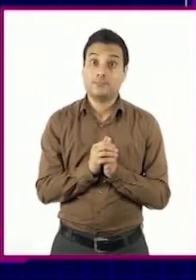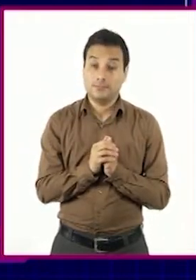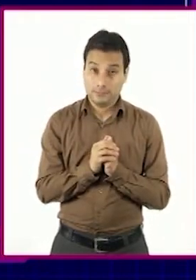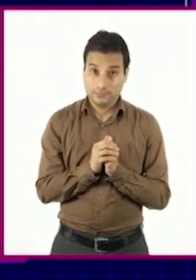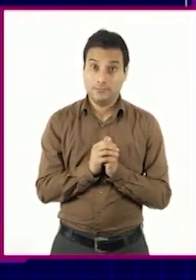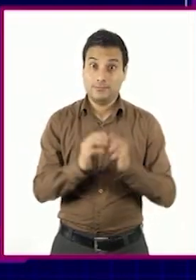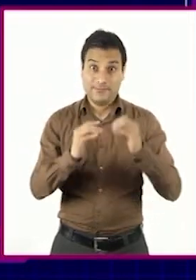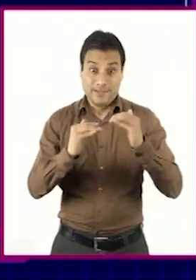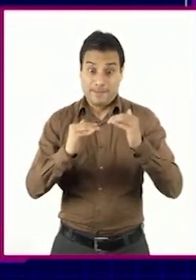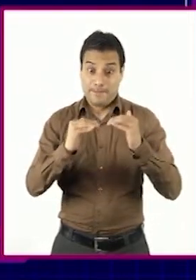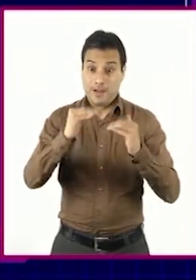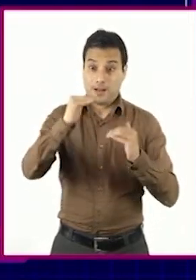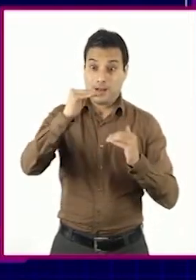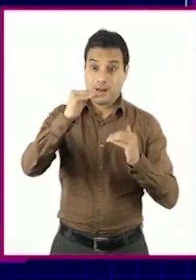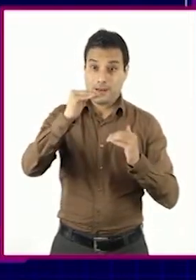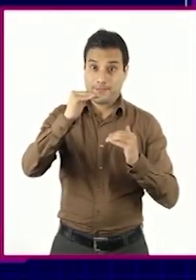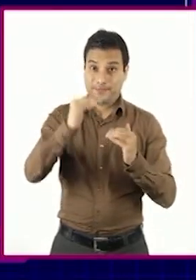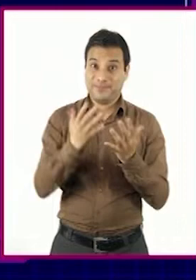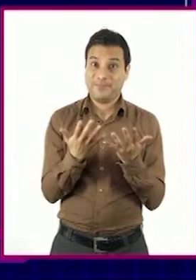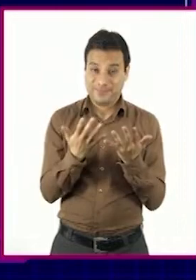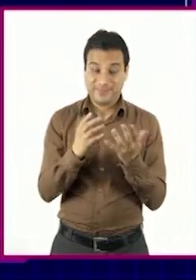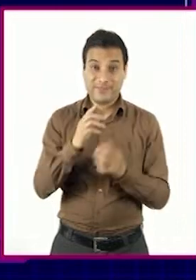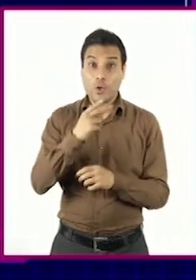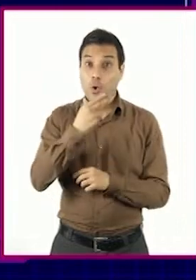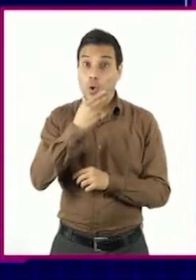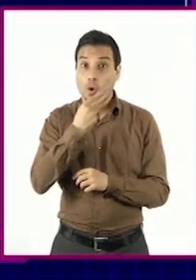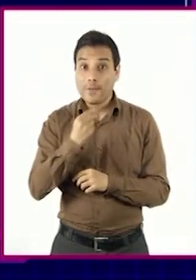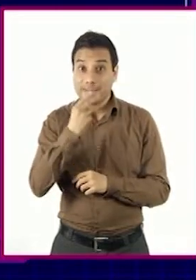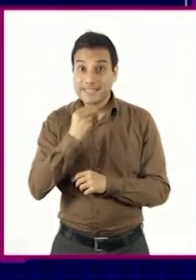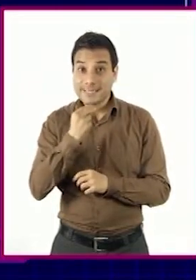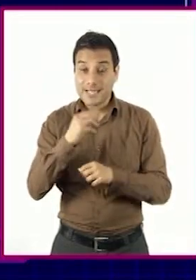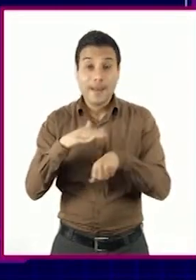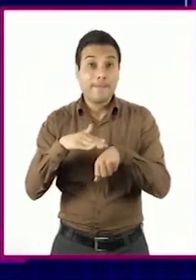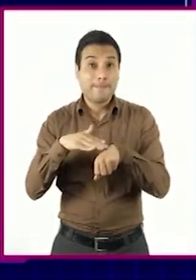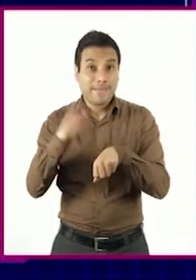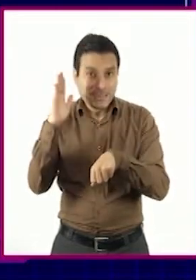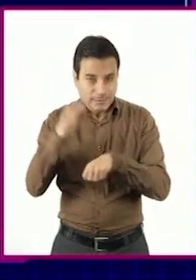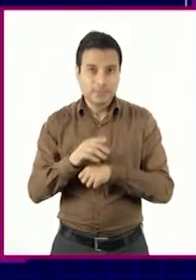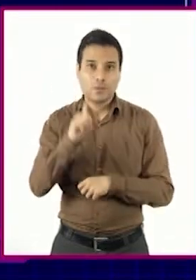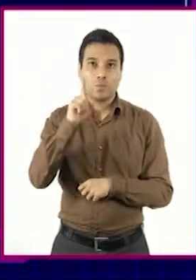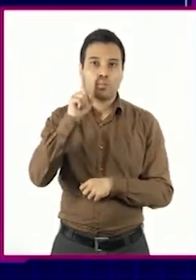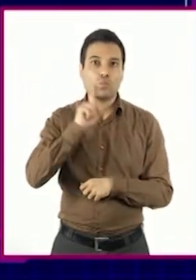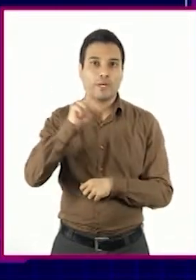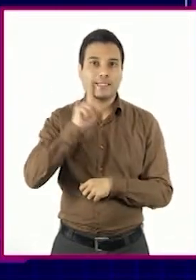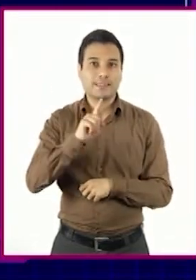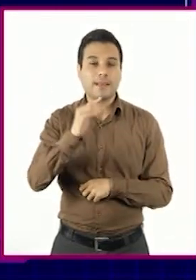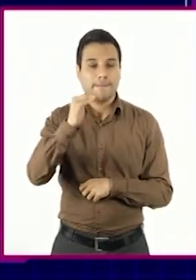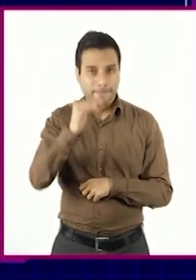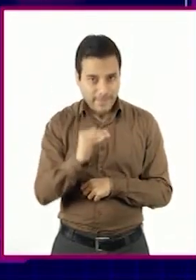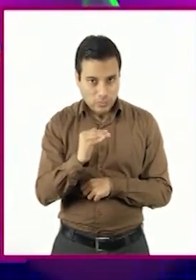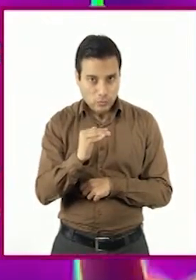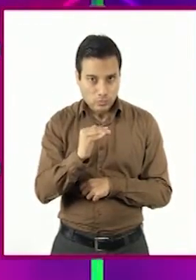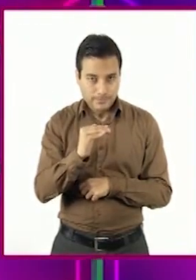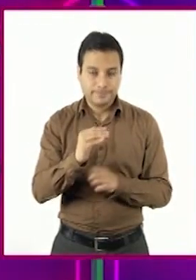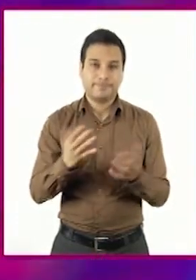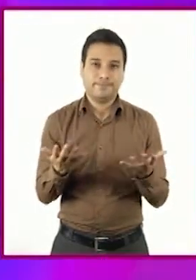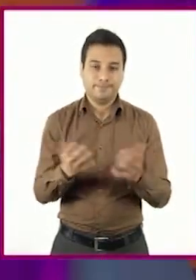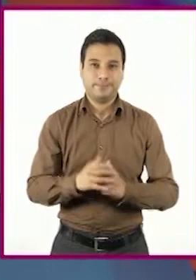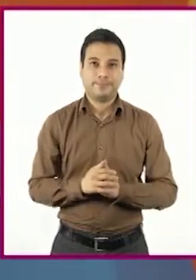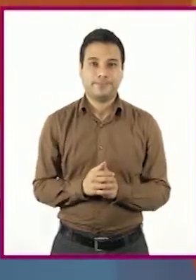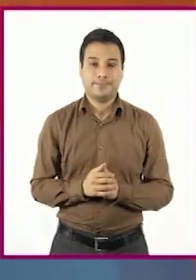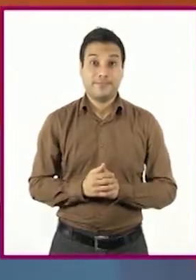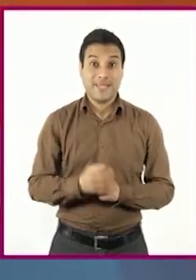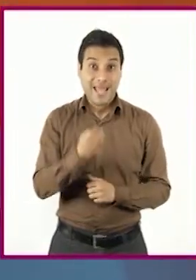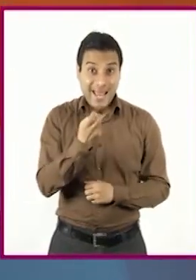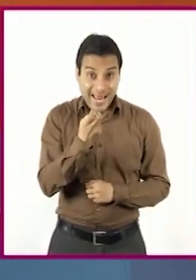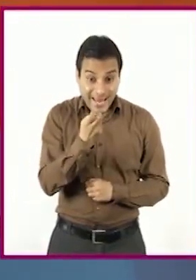entre ellos y por consiguiente hay más alumnos varones en el grupo tercero D. Alumnas y alumnos, esta es una